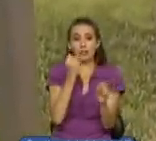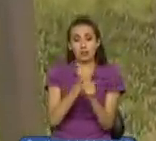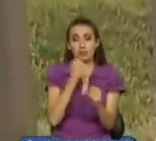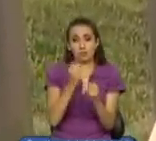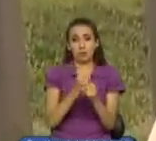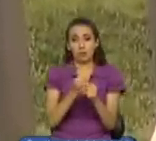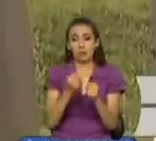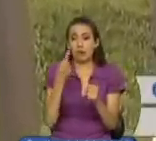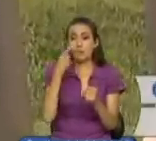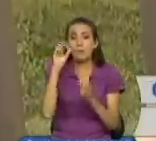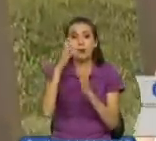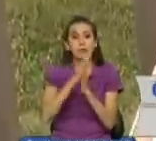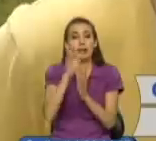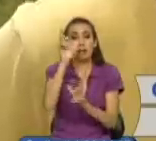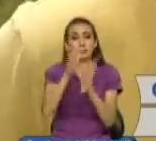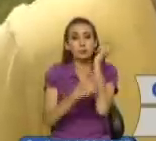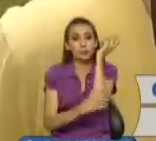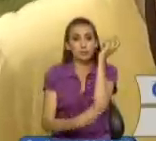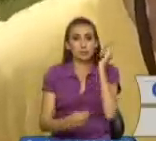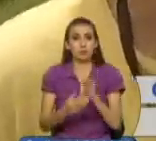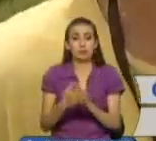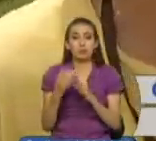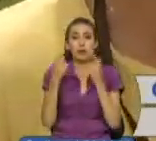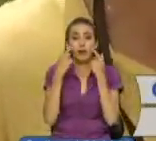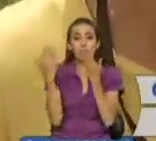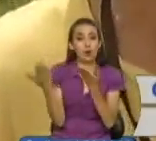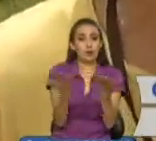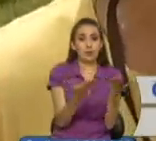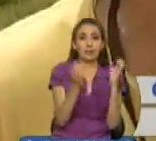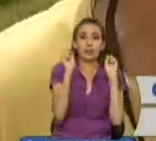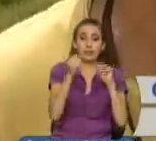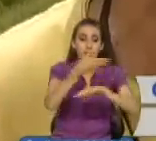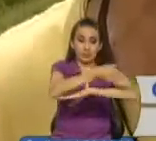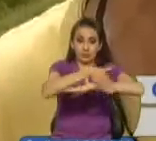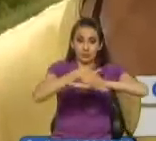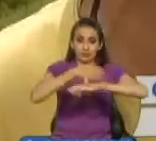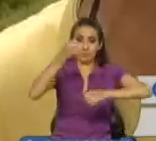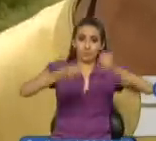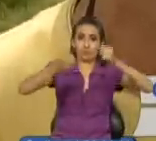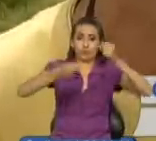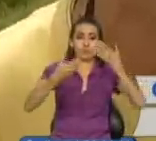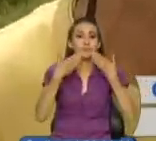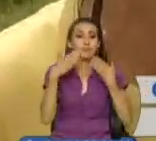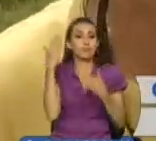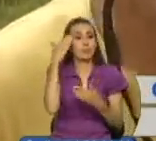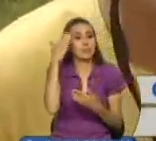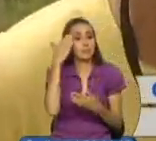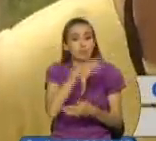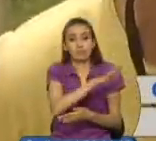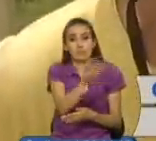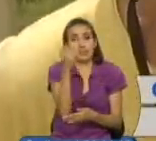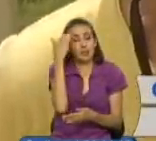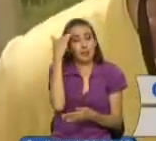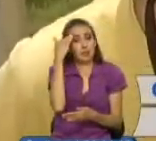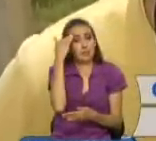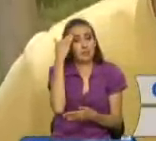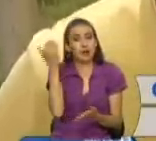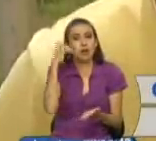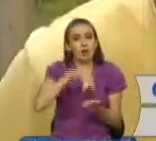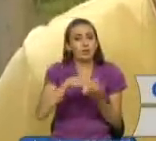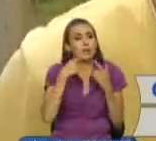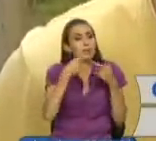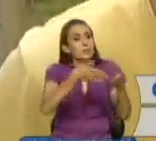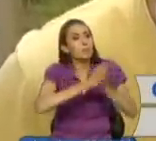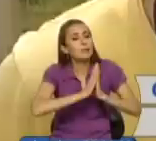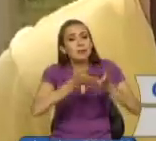que trabajen para los pobres lo más que queremos Ellos tienen que haber pasado por esos baches llenos de agua Así que no hace falta que el pueblo les